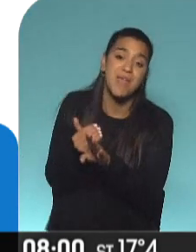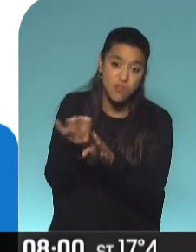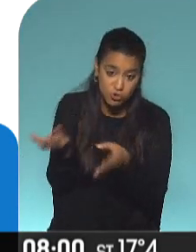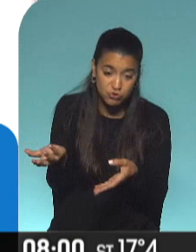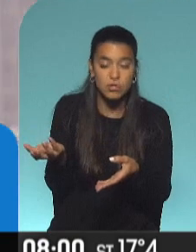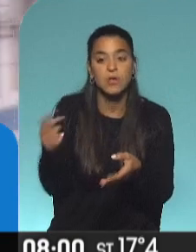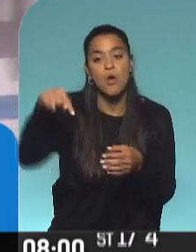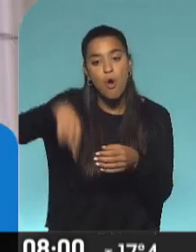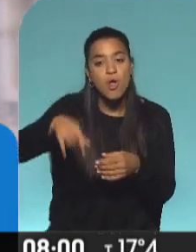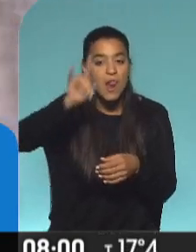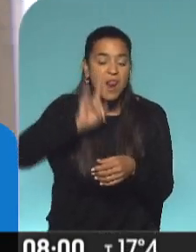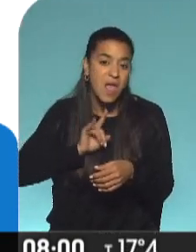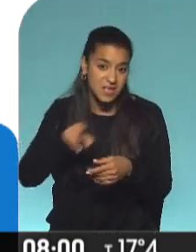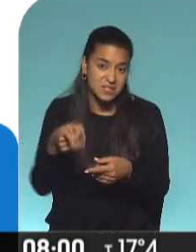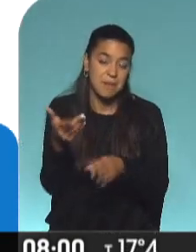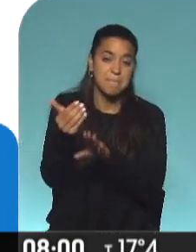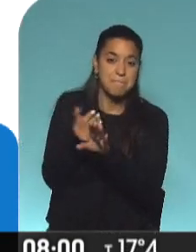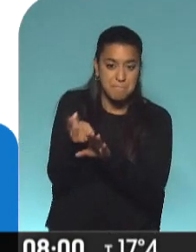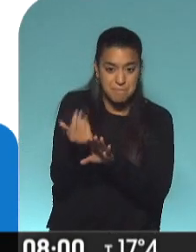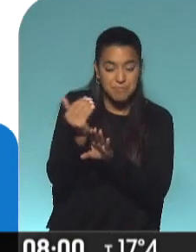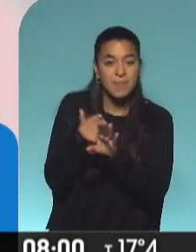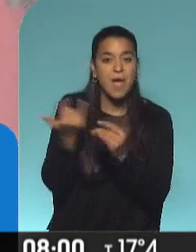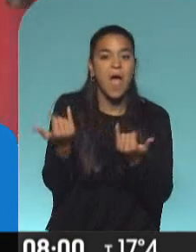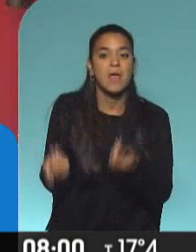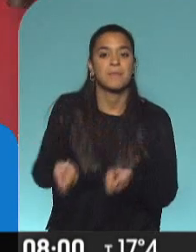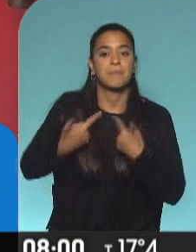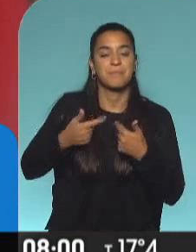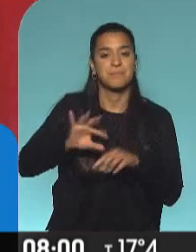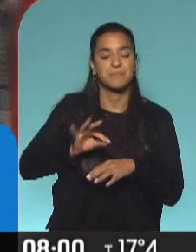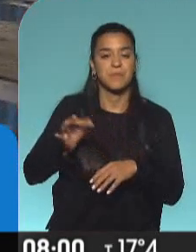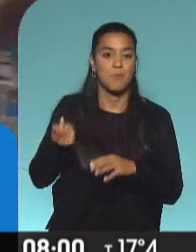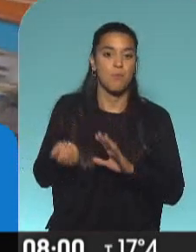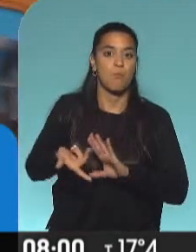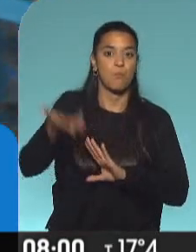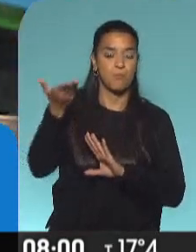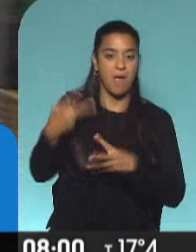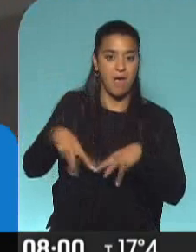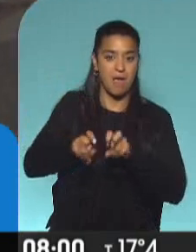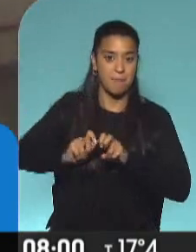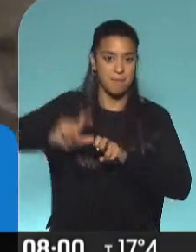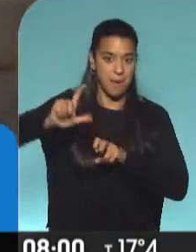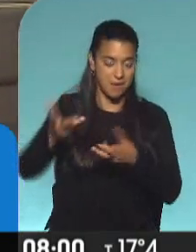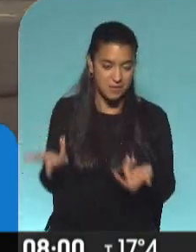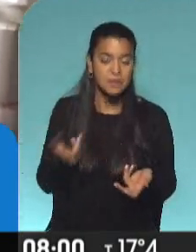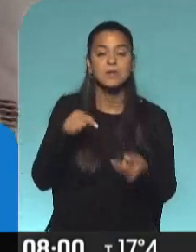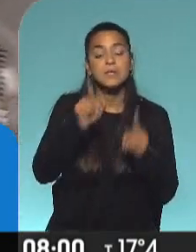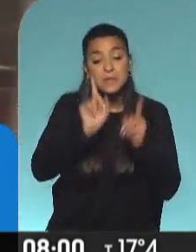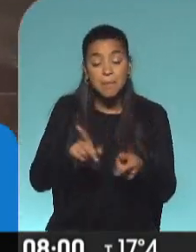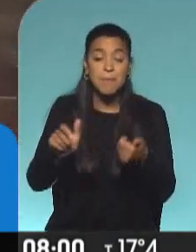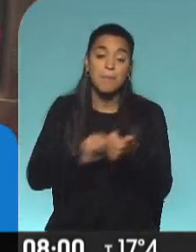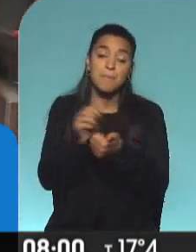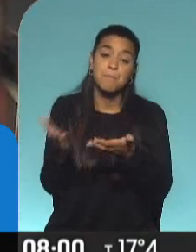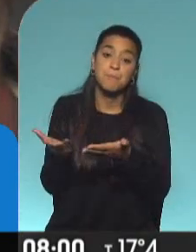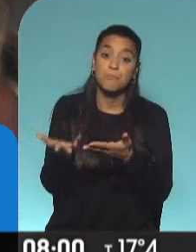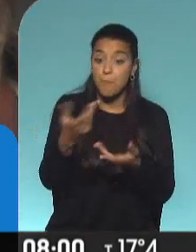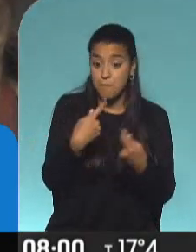se consigue hoy la leche en góndola y tener un margen de rentabilidad muchísimo mayor. Y a su vez, por otro lado, también los productores, los